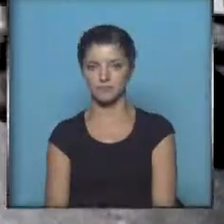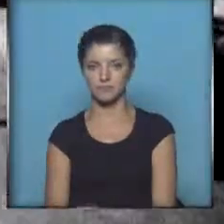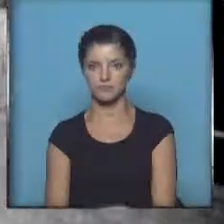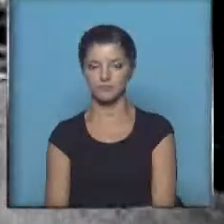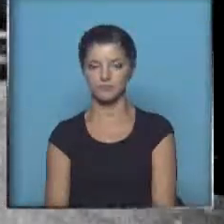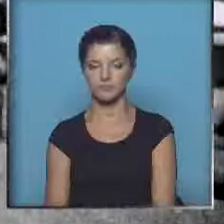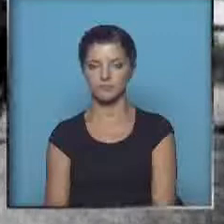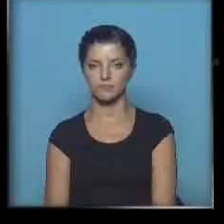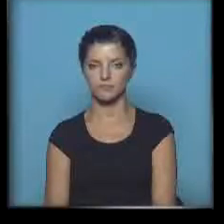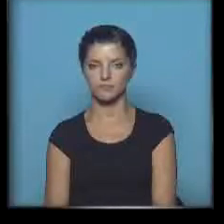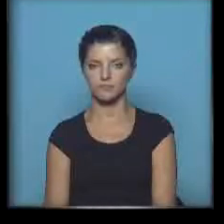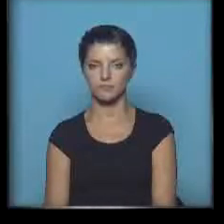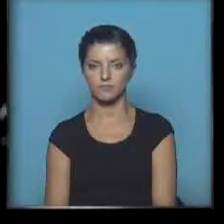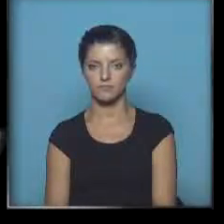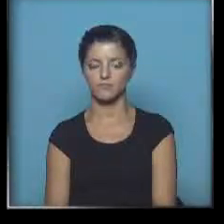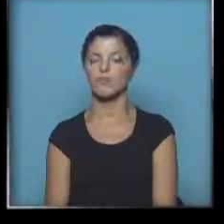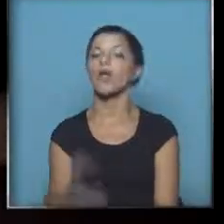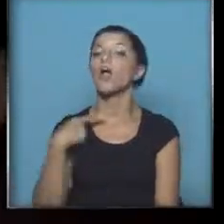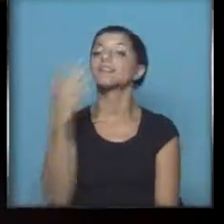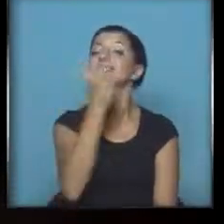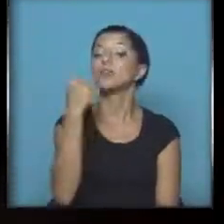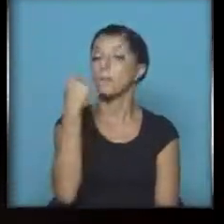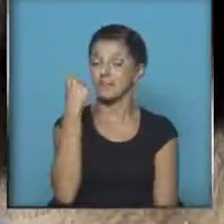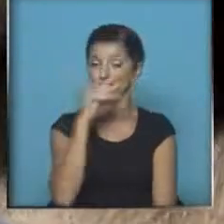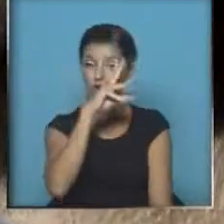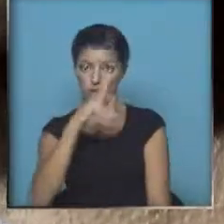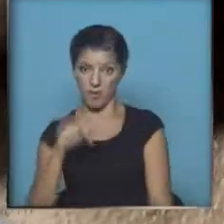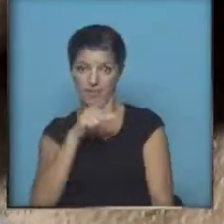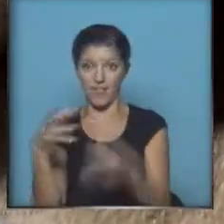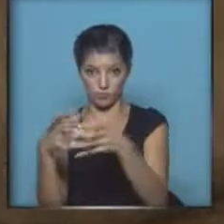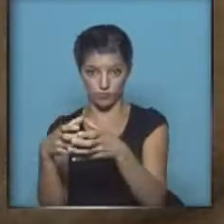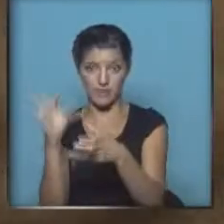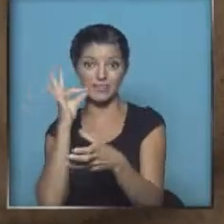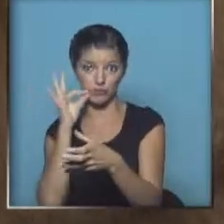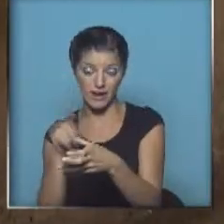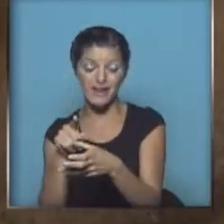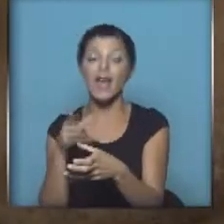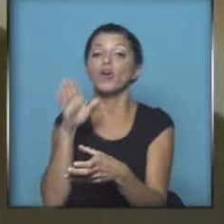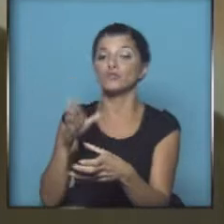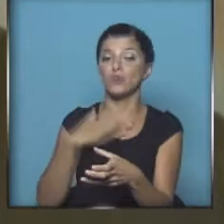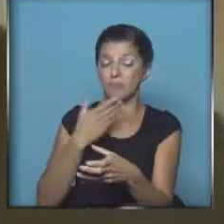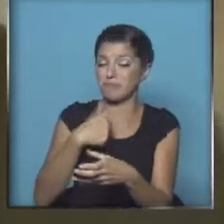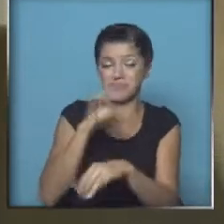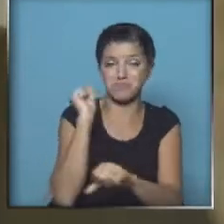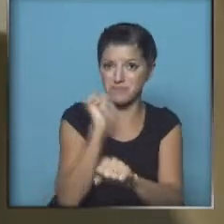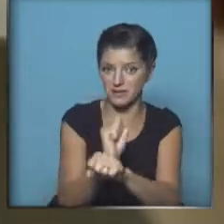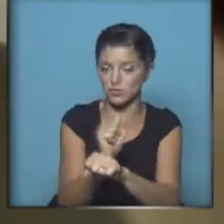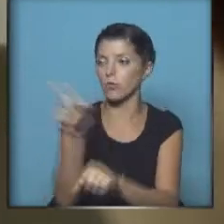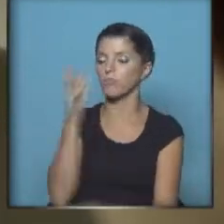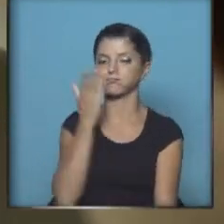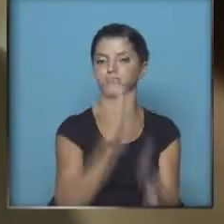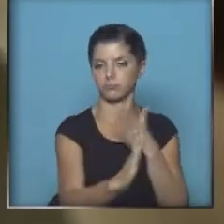Ligueta. Robé 600 pesos con 17 centavos de la azucarera. Estoy a un paso de ir a la cárcel. Raja,